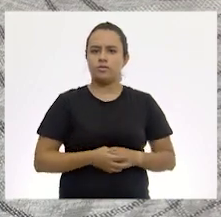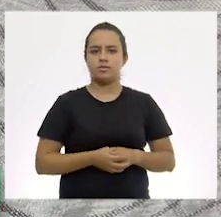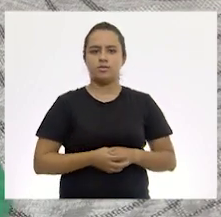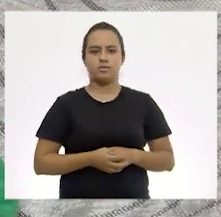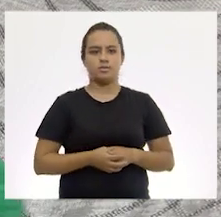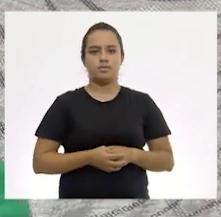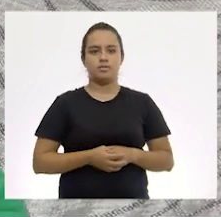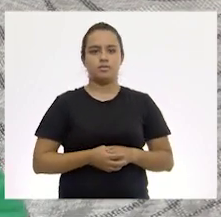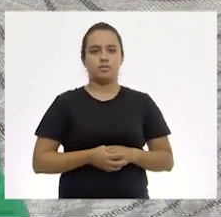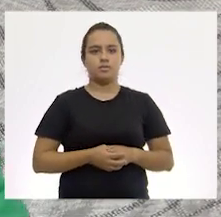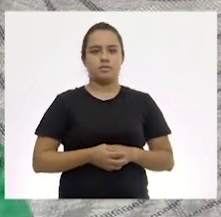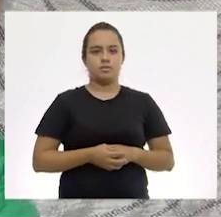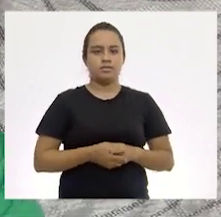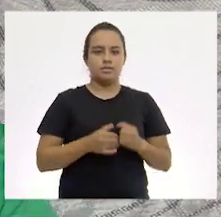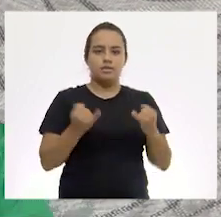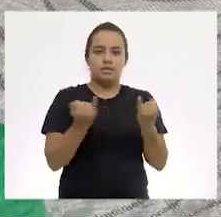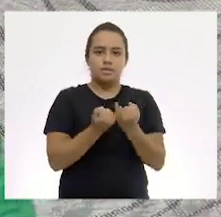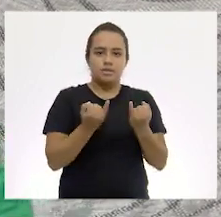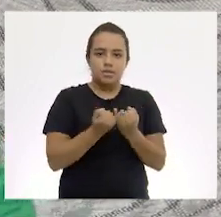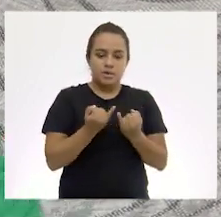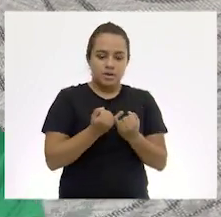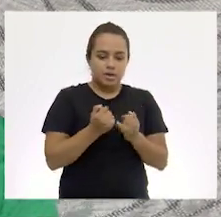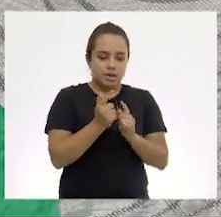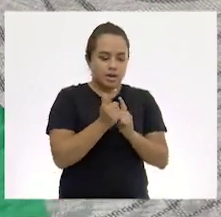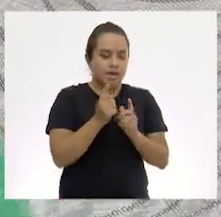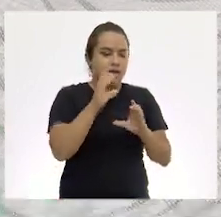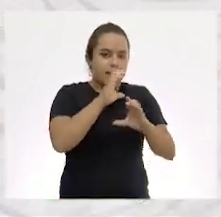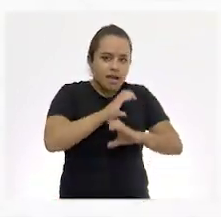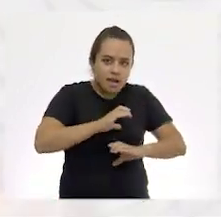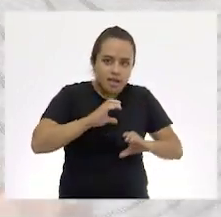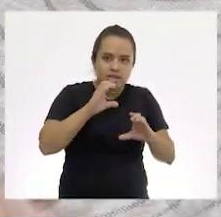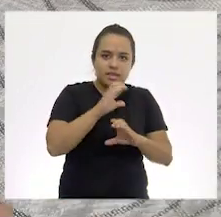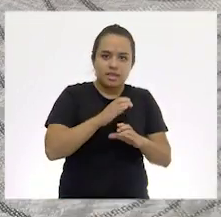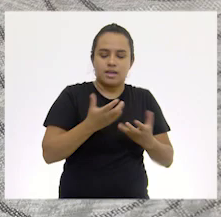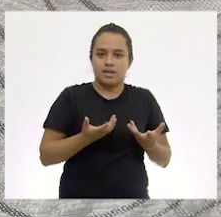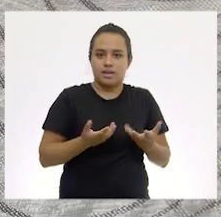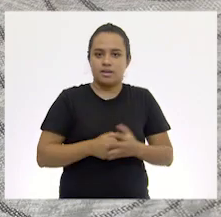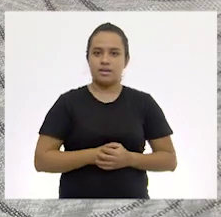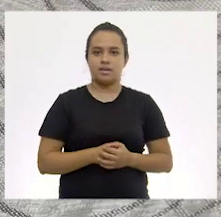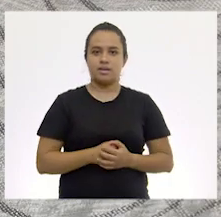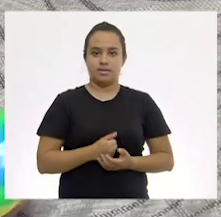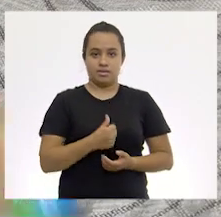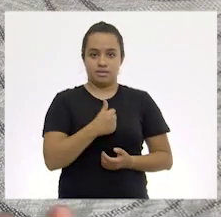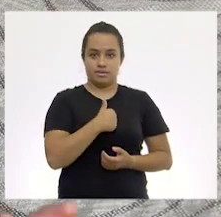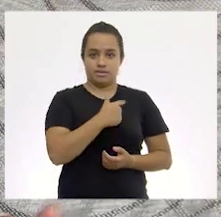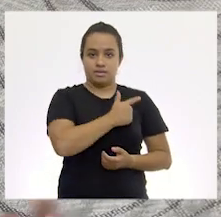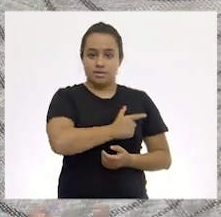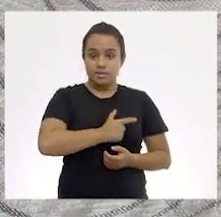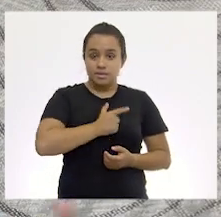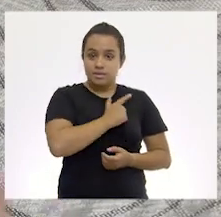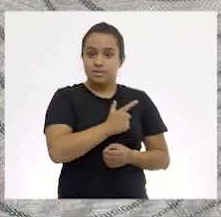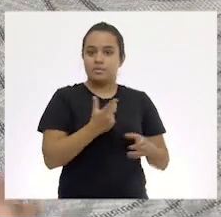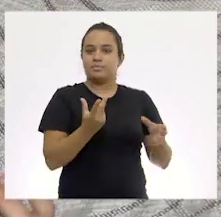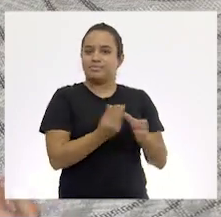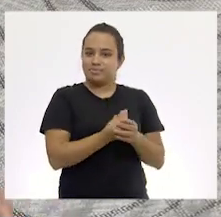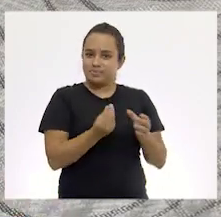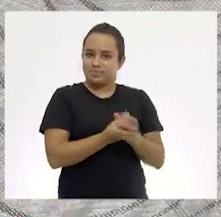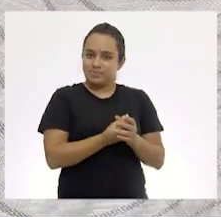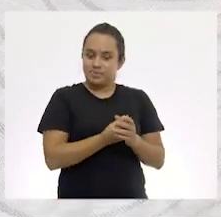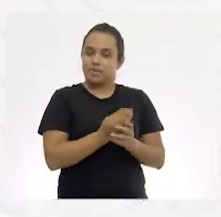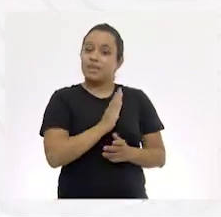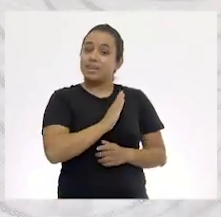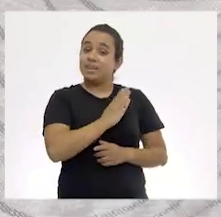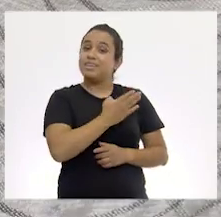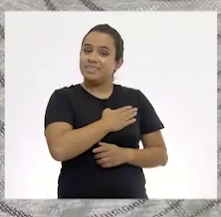contar? Cuentos, a cantar. Me gusta la clase de